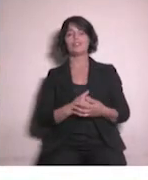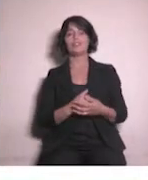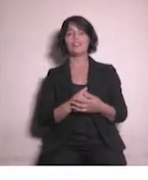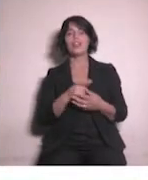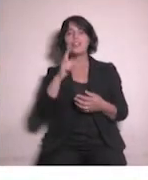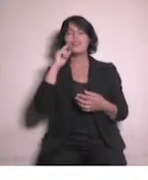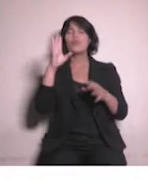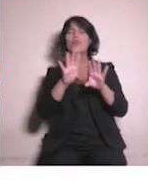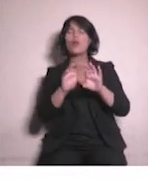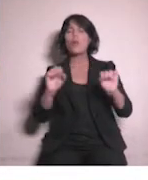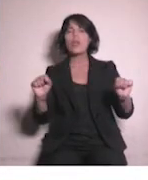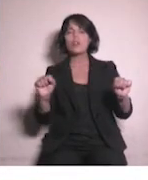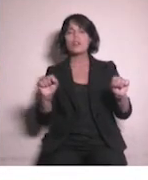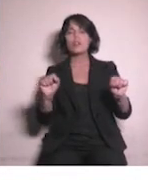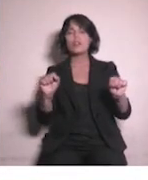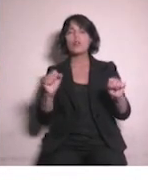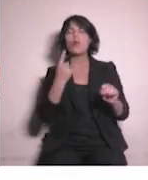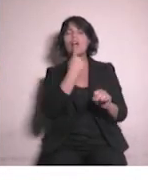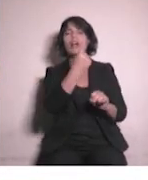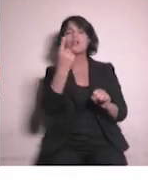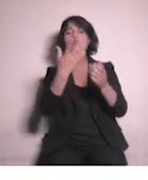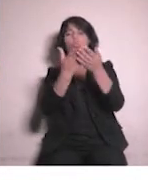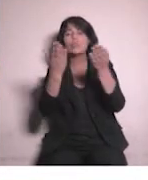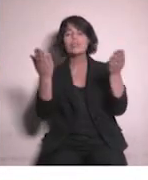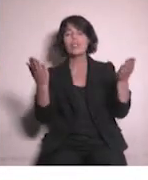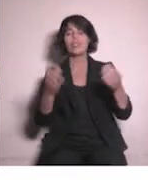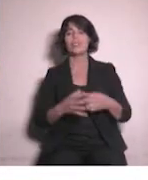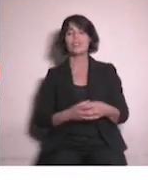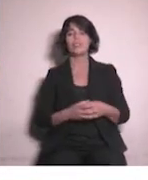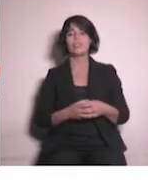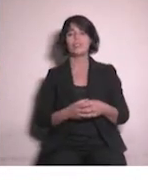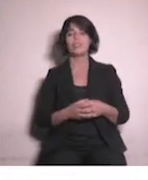Tenemos un compromiso con cada uno de ustedes.